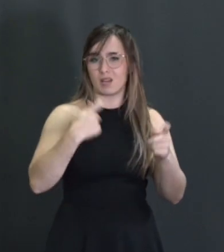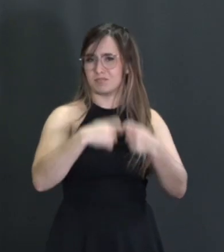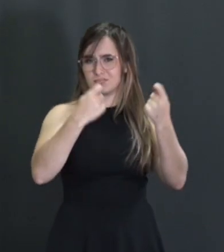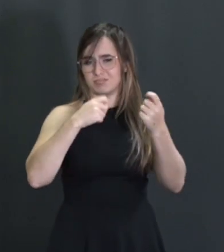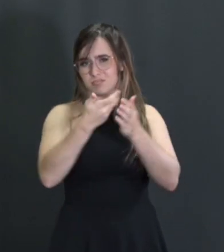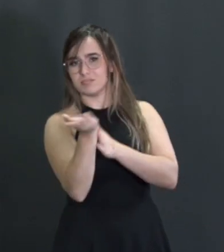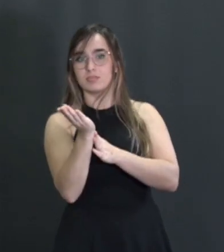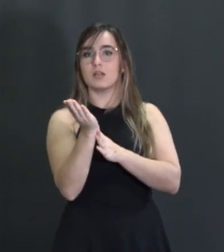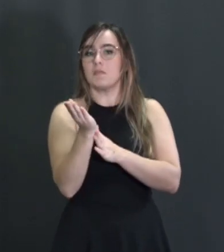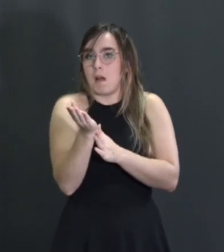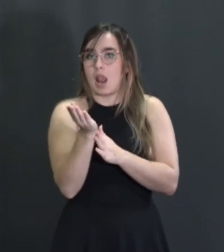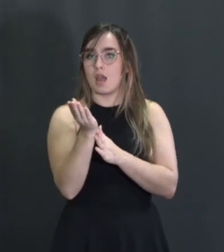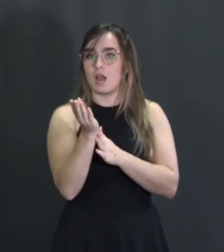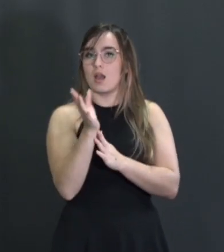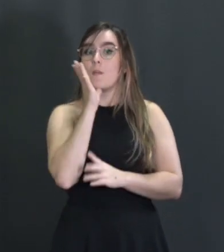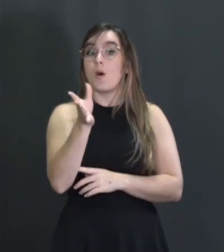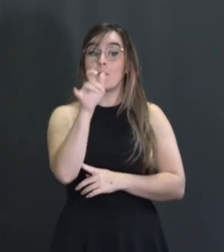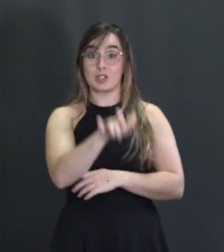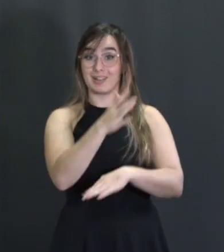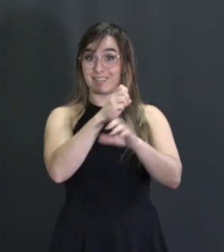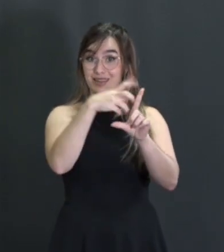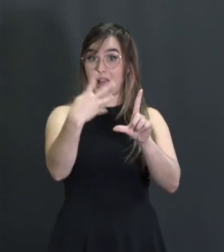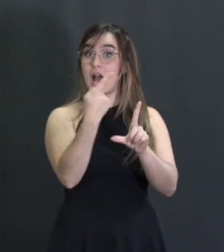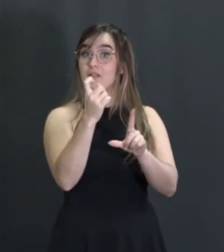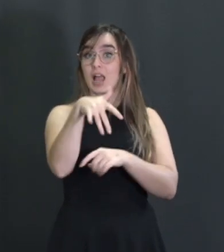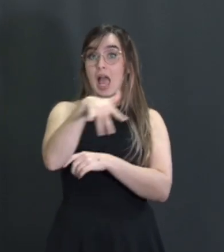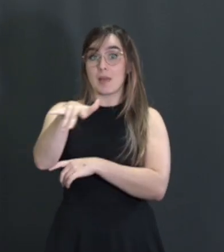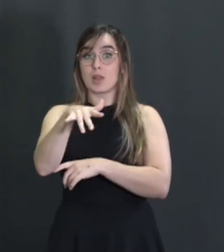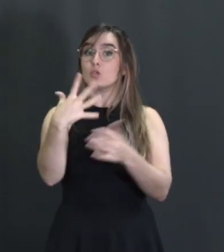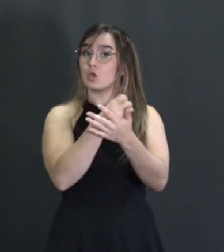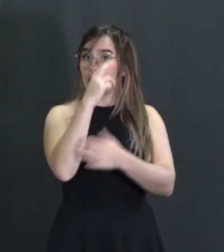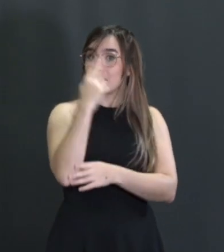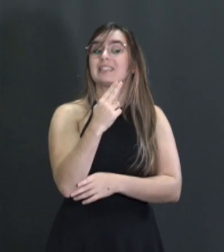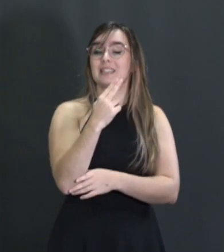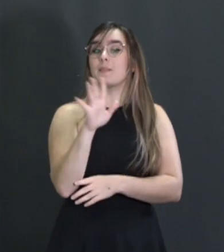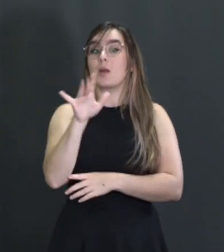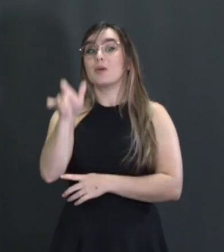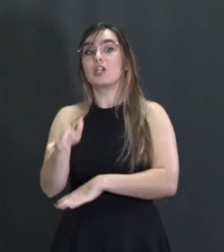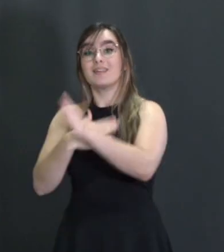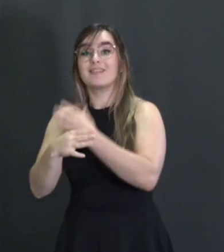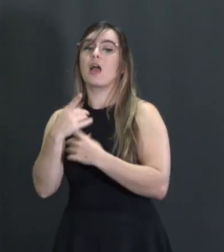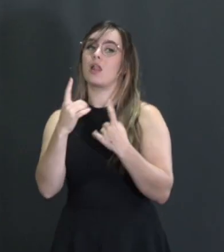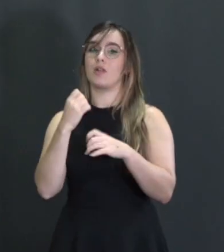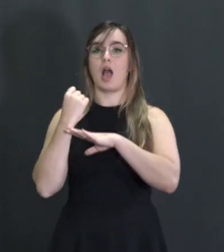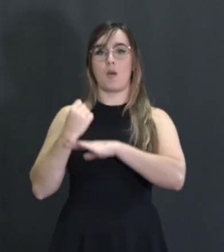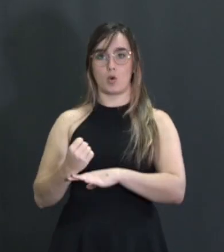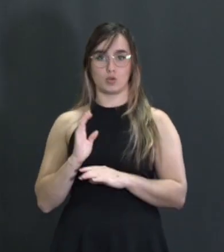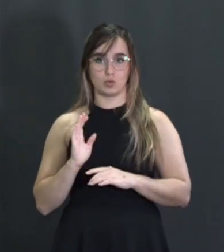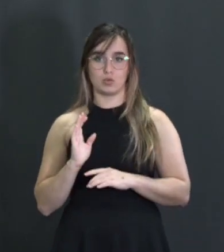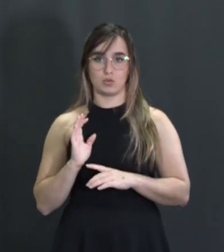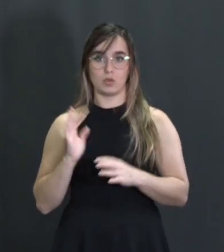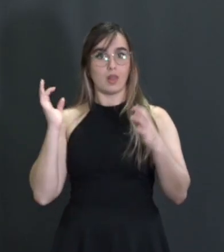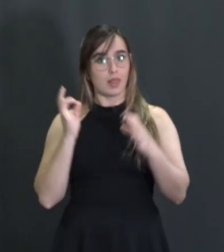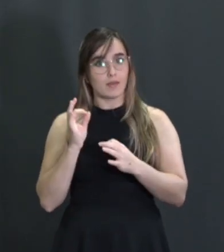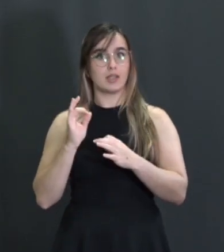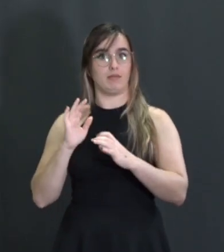respetarla en todos los espacios, pero una persona con discapacidad va a necesitar apoyos y va a necesitar presupuesto. Y si eso te